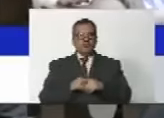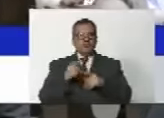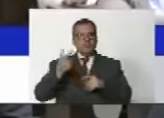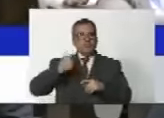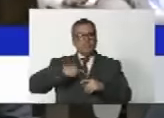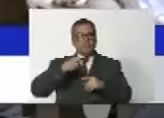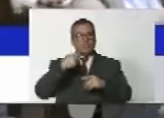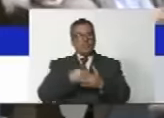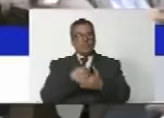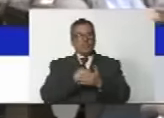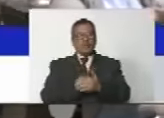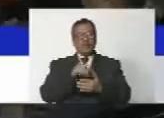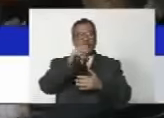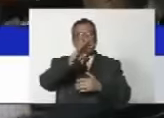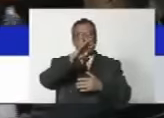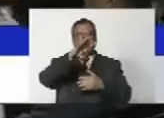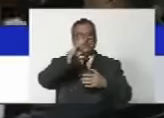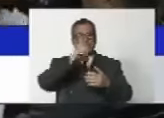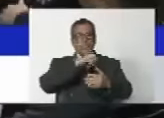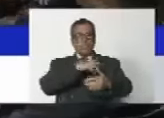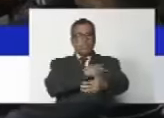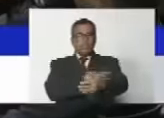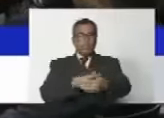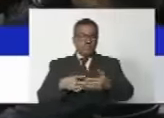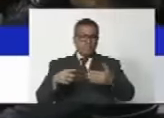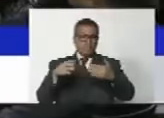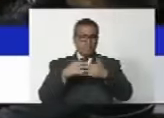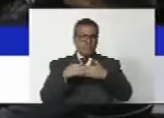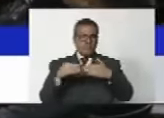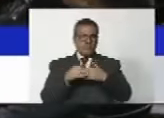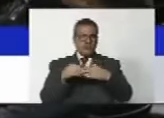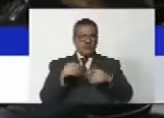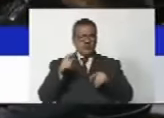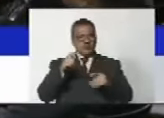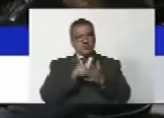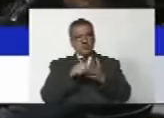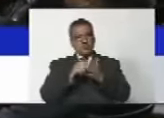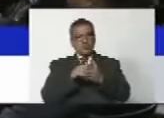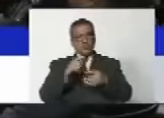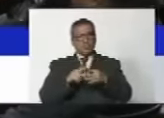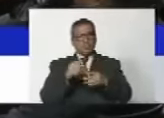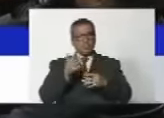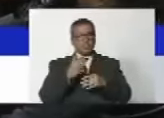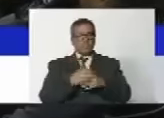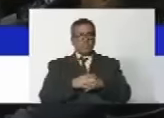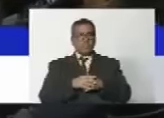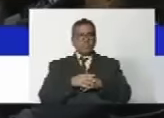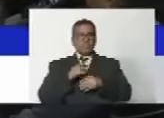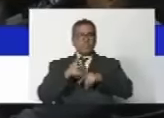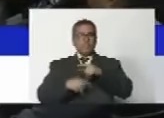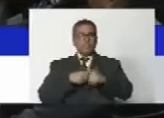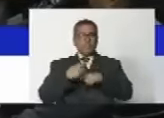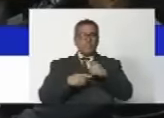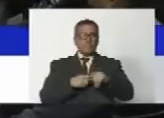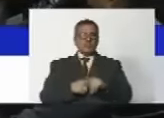tener una inversión cercana a los 400 millones de dólares, pudiéramos estar llegando en el plan de